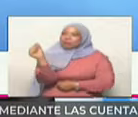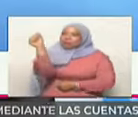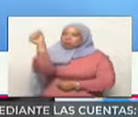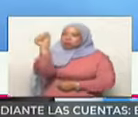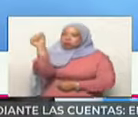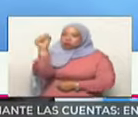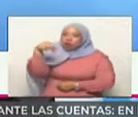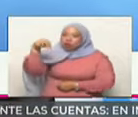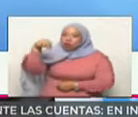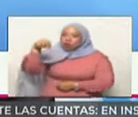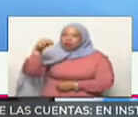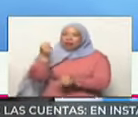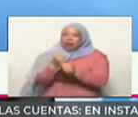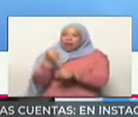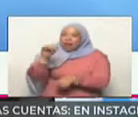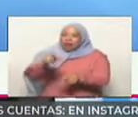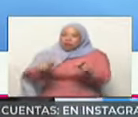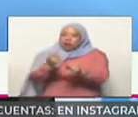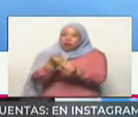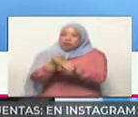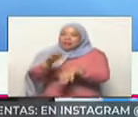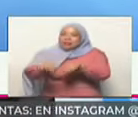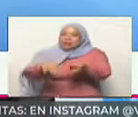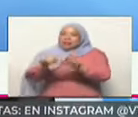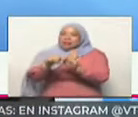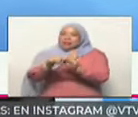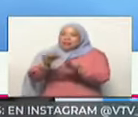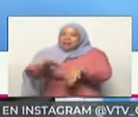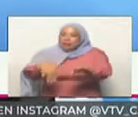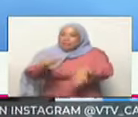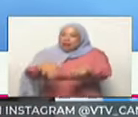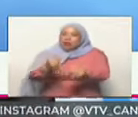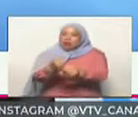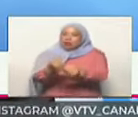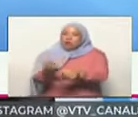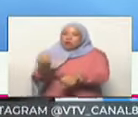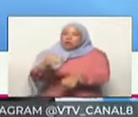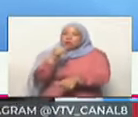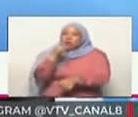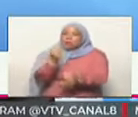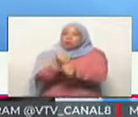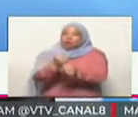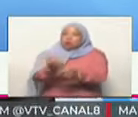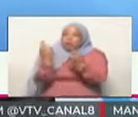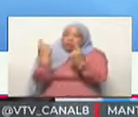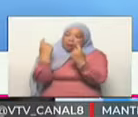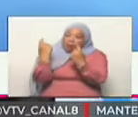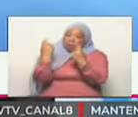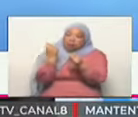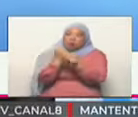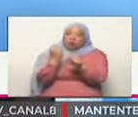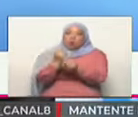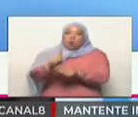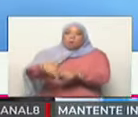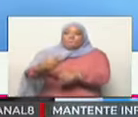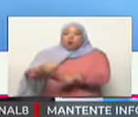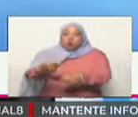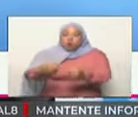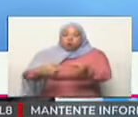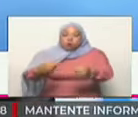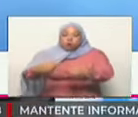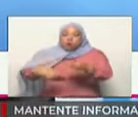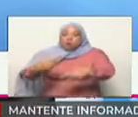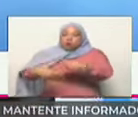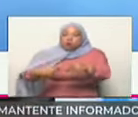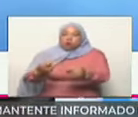ya 4 comunidades de pescadores recibieron la primera parte de formación y luego van a recibir las semillas para colocar en producción